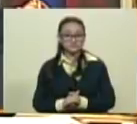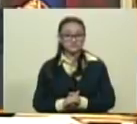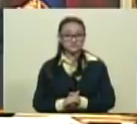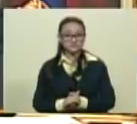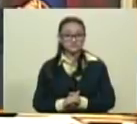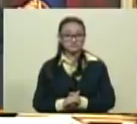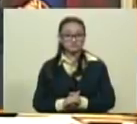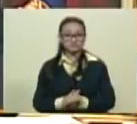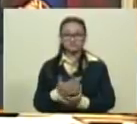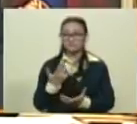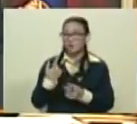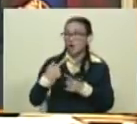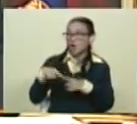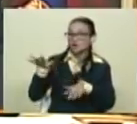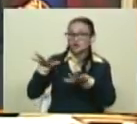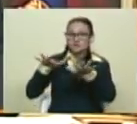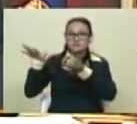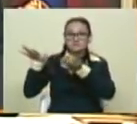Países como,